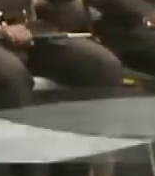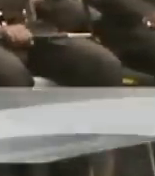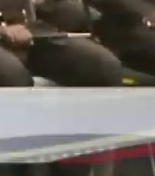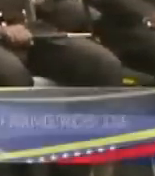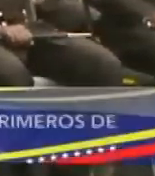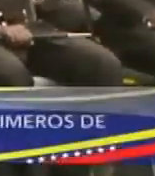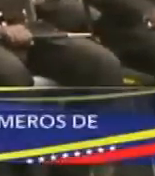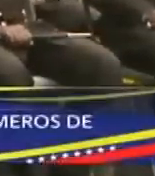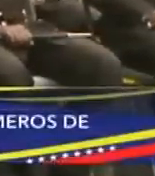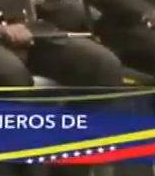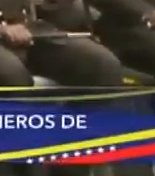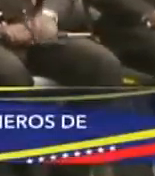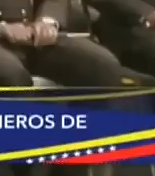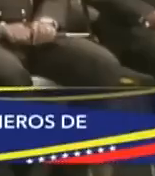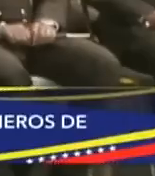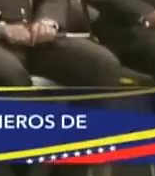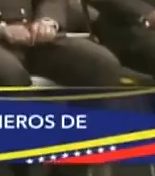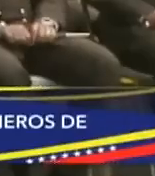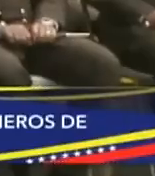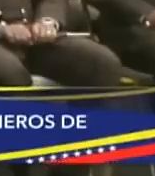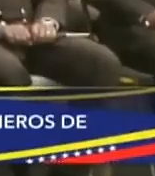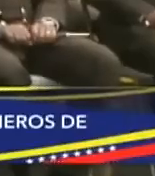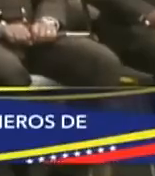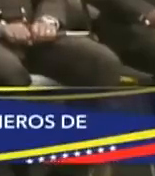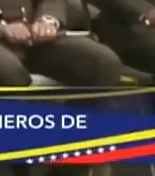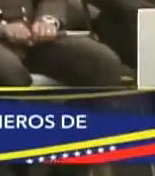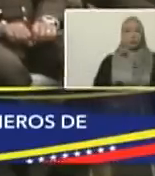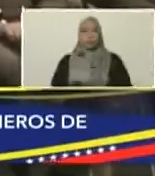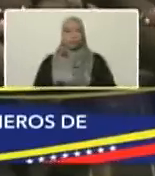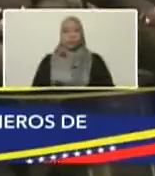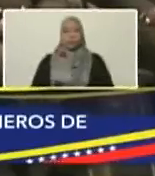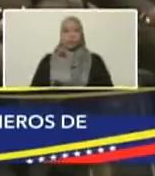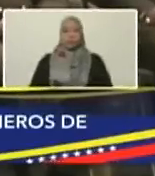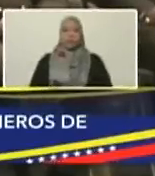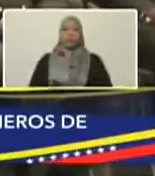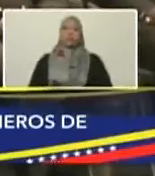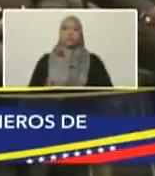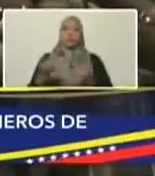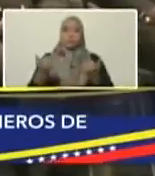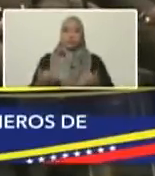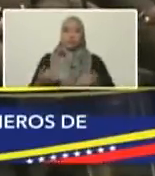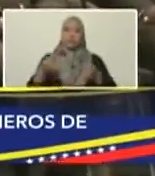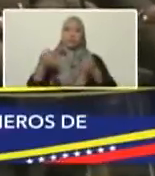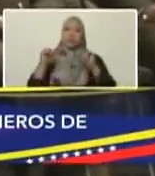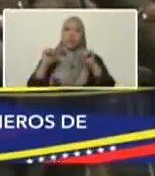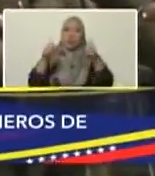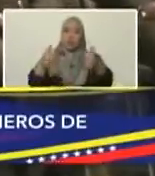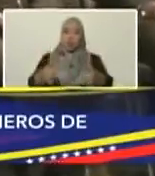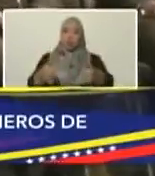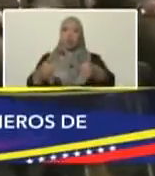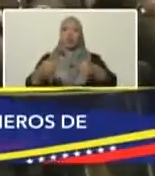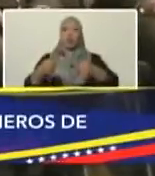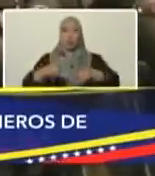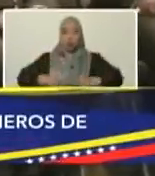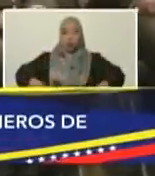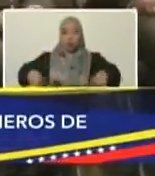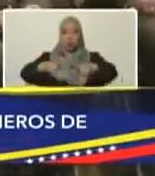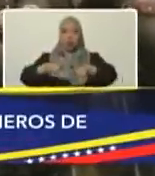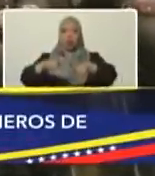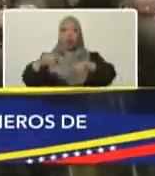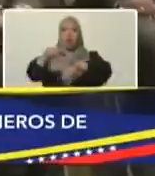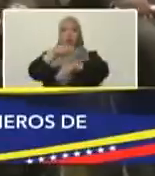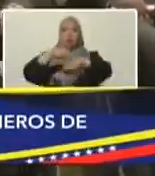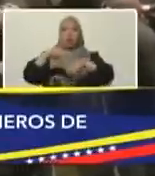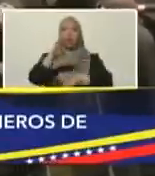República Bolivariana de Venezuela, Ministerio del Poder Popular para la Defensa, Despacho del Ministro, Caracas,